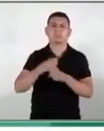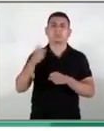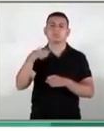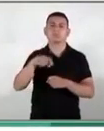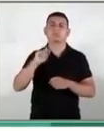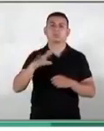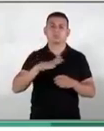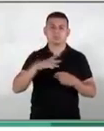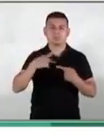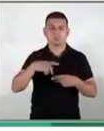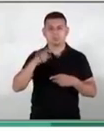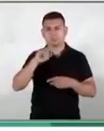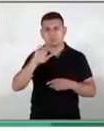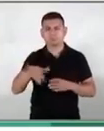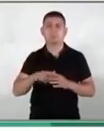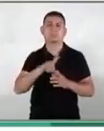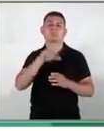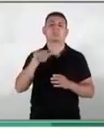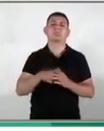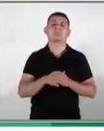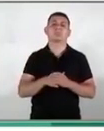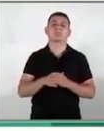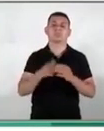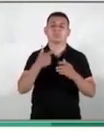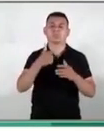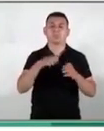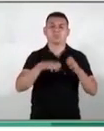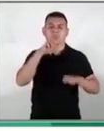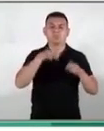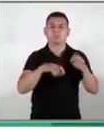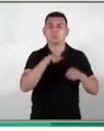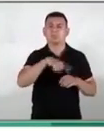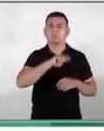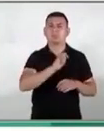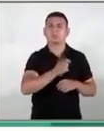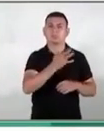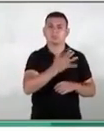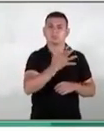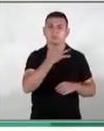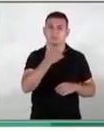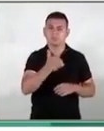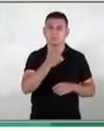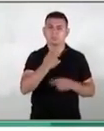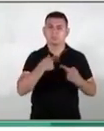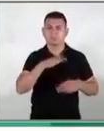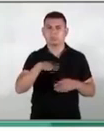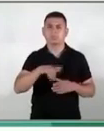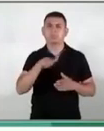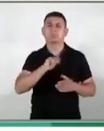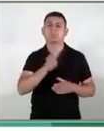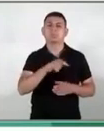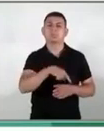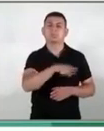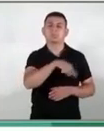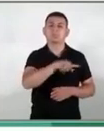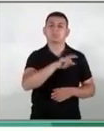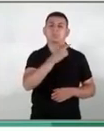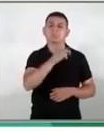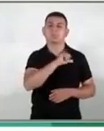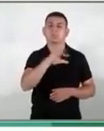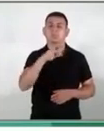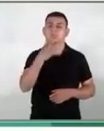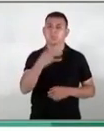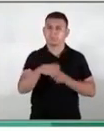120 defunciones, y están dos grupos de edad ahí con 56 defunciones, que es el grupo de